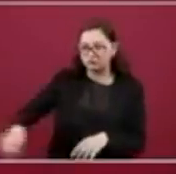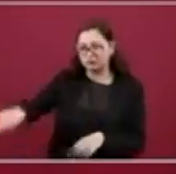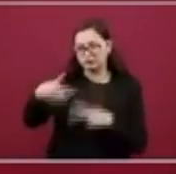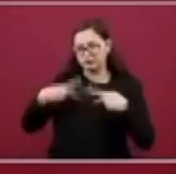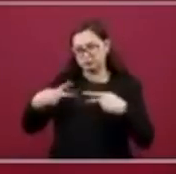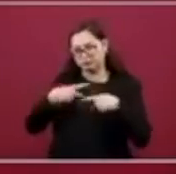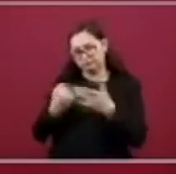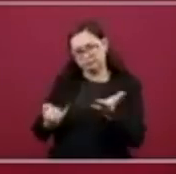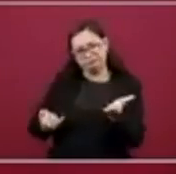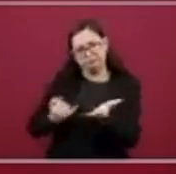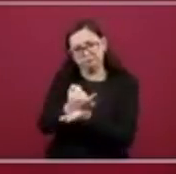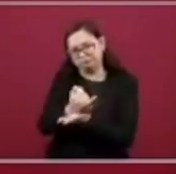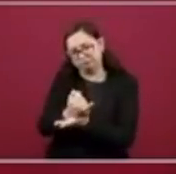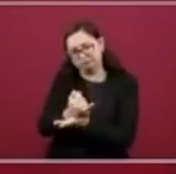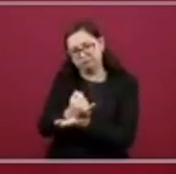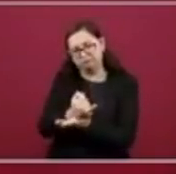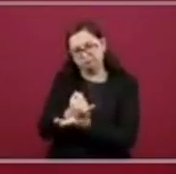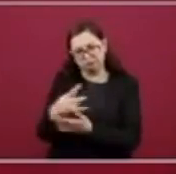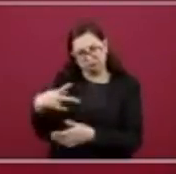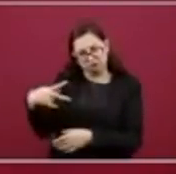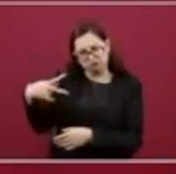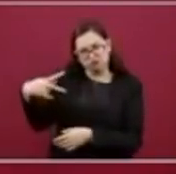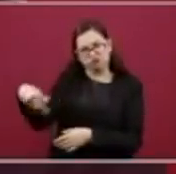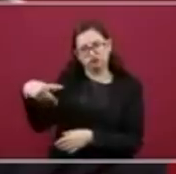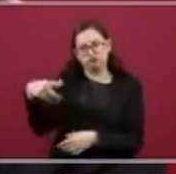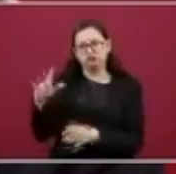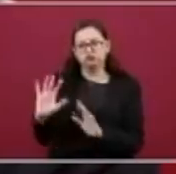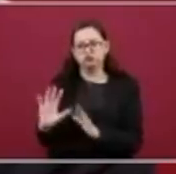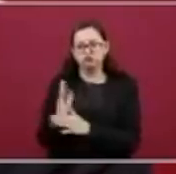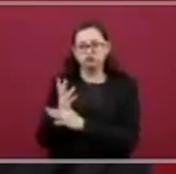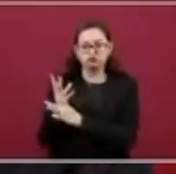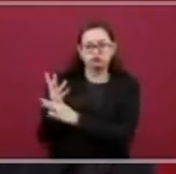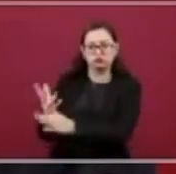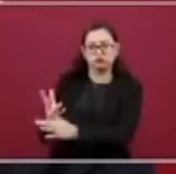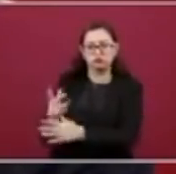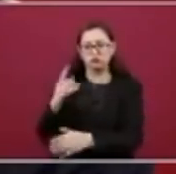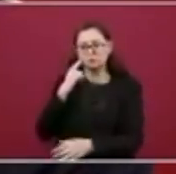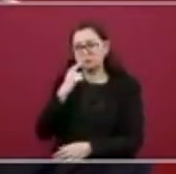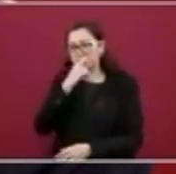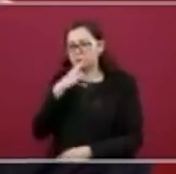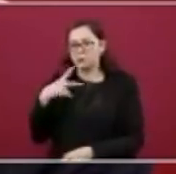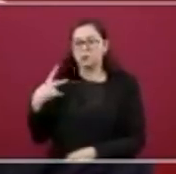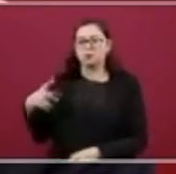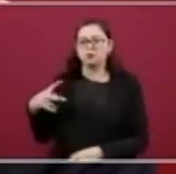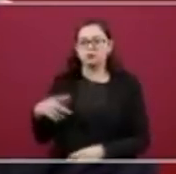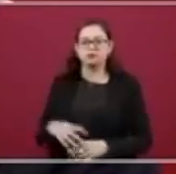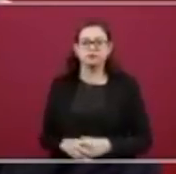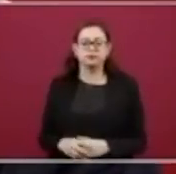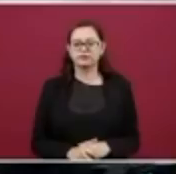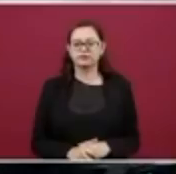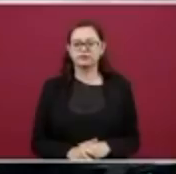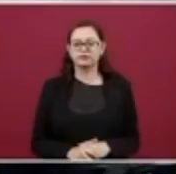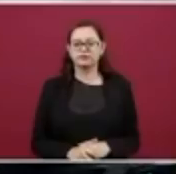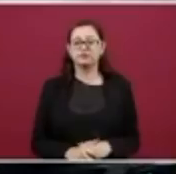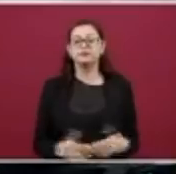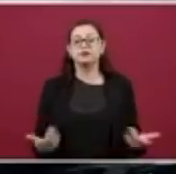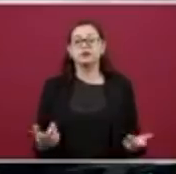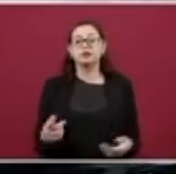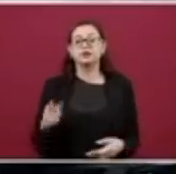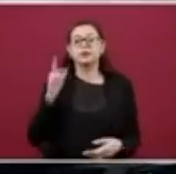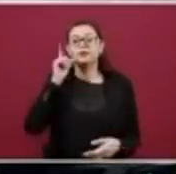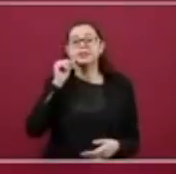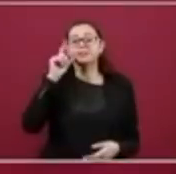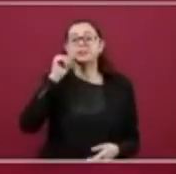fin de semana se llevará a cabo la primera subasta de vehículos a través del Servicio de Administración y Enajenación de Bienes. Mañana y